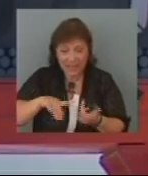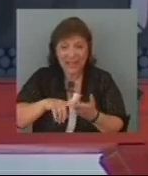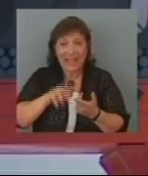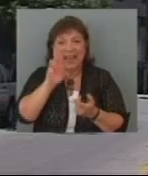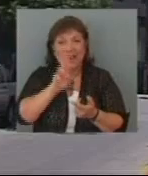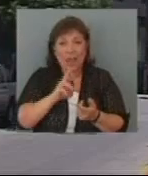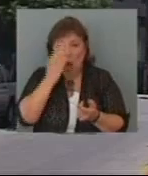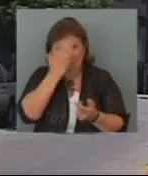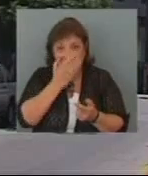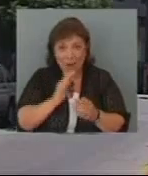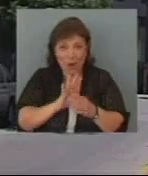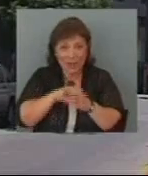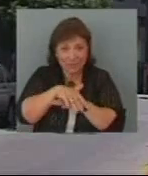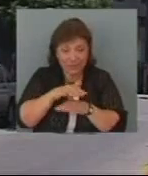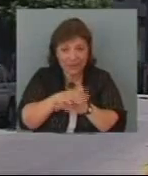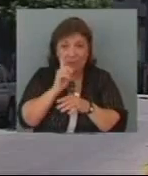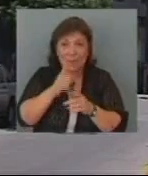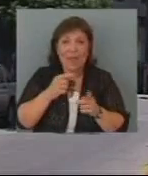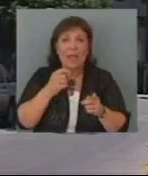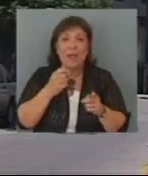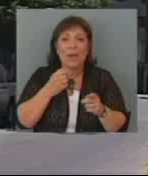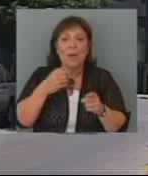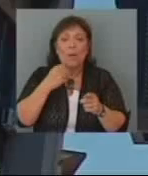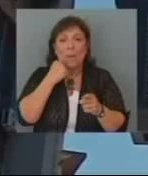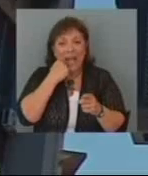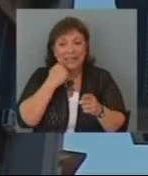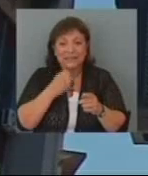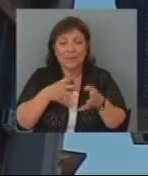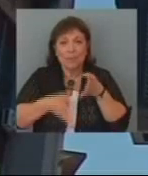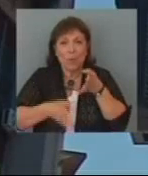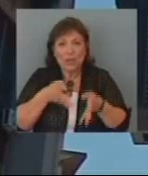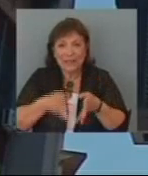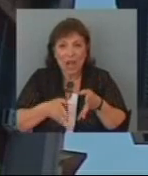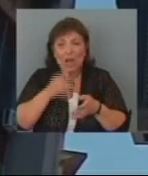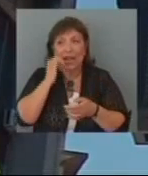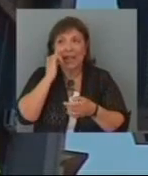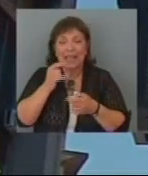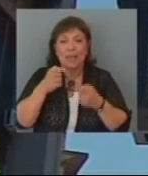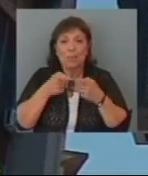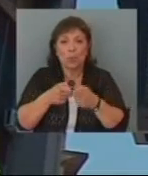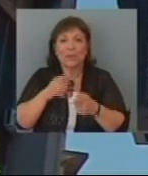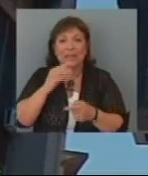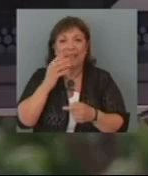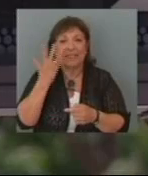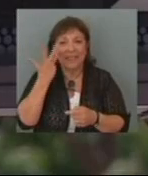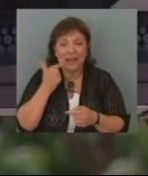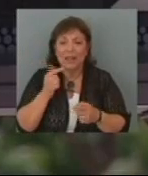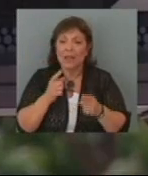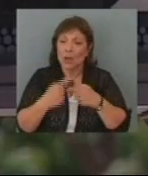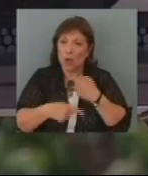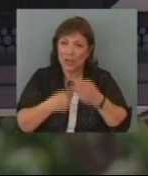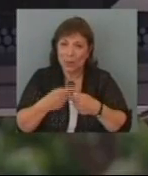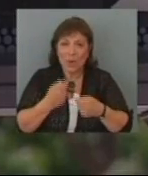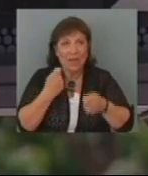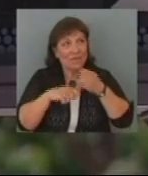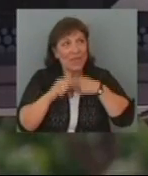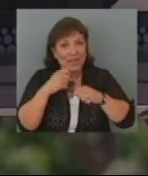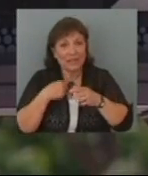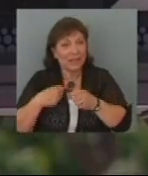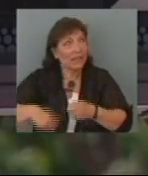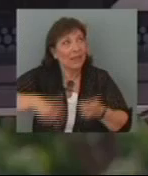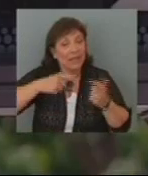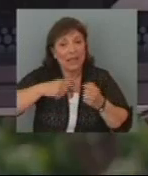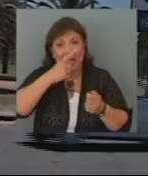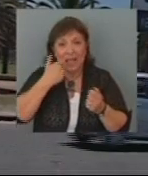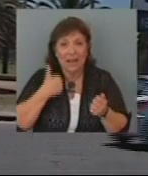Negro, se utiliza la Central Valle con sus motores y Punta del Tigre. En tanto, continúa con la venta de energía argentina proveniente